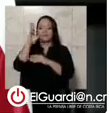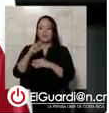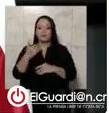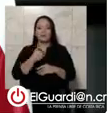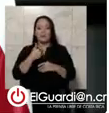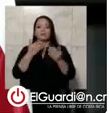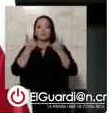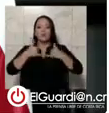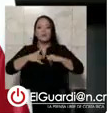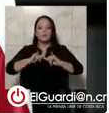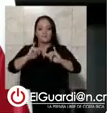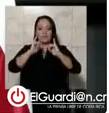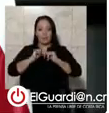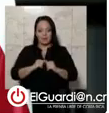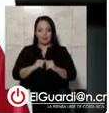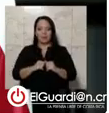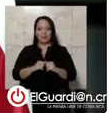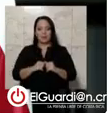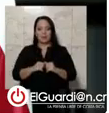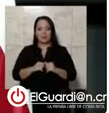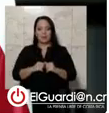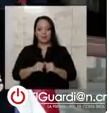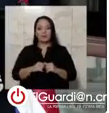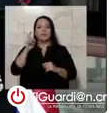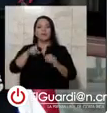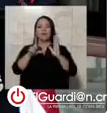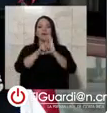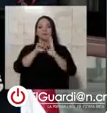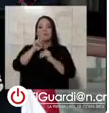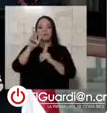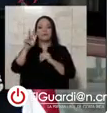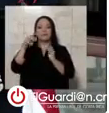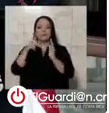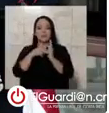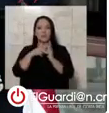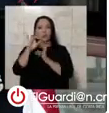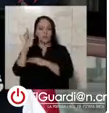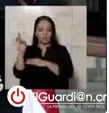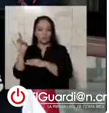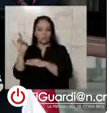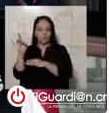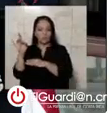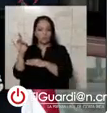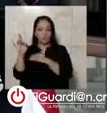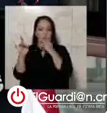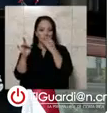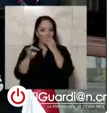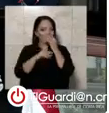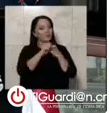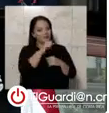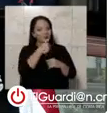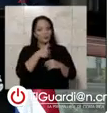tiene todavía que pasar una ley que es la 23.088. Me acordé que es raro,